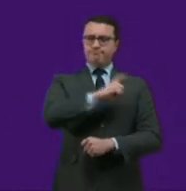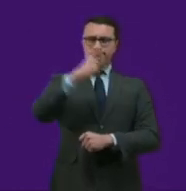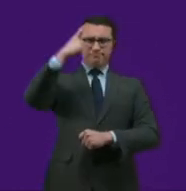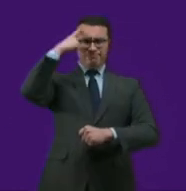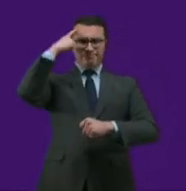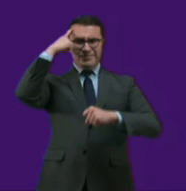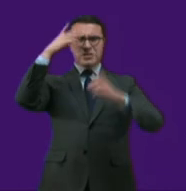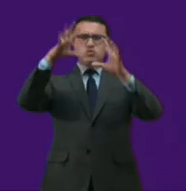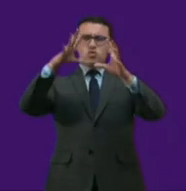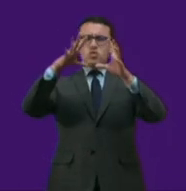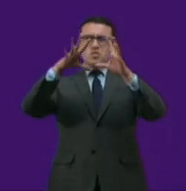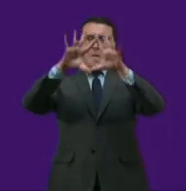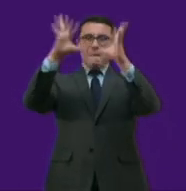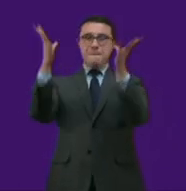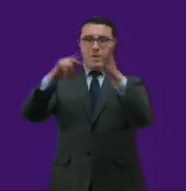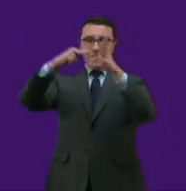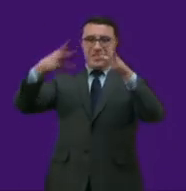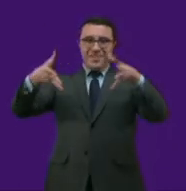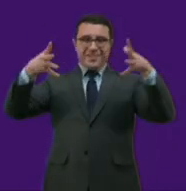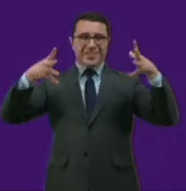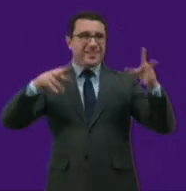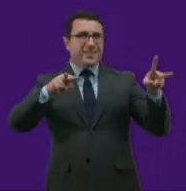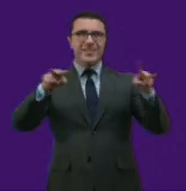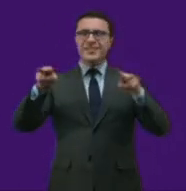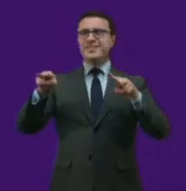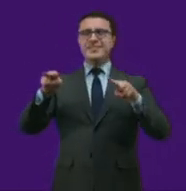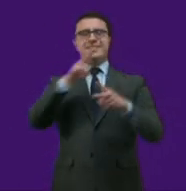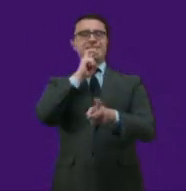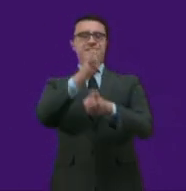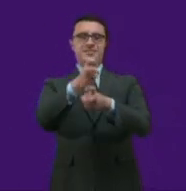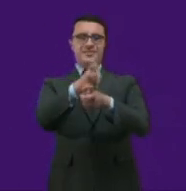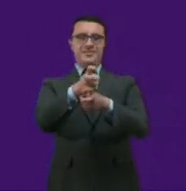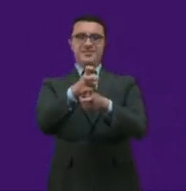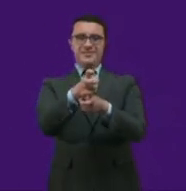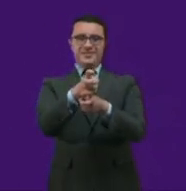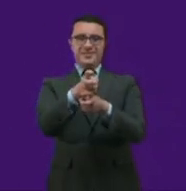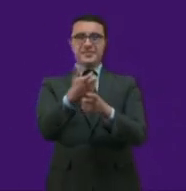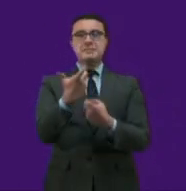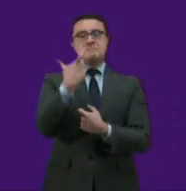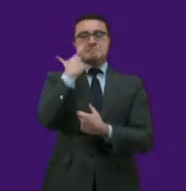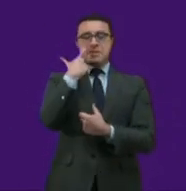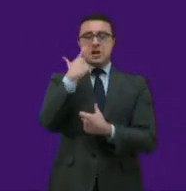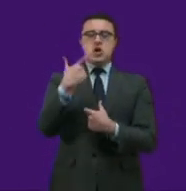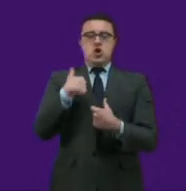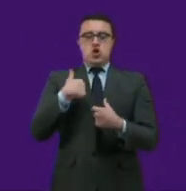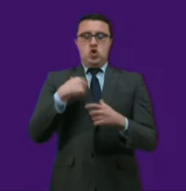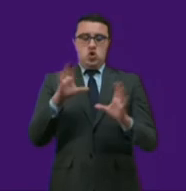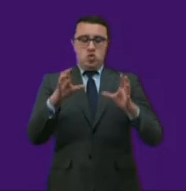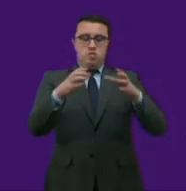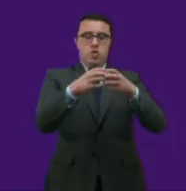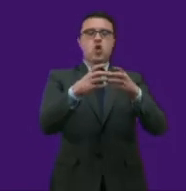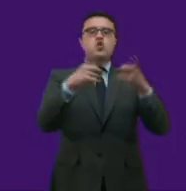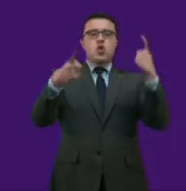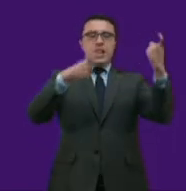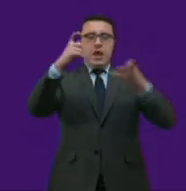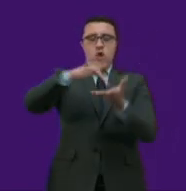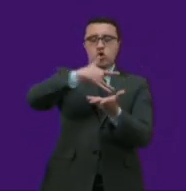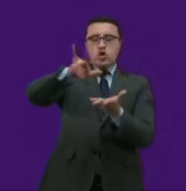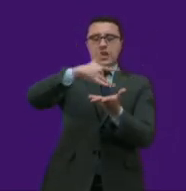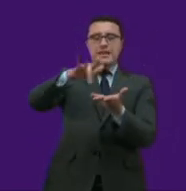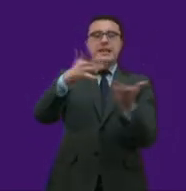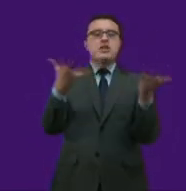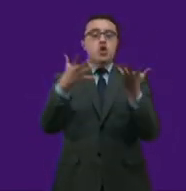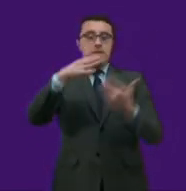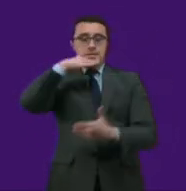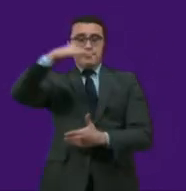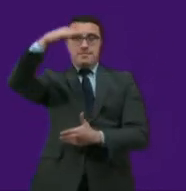de la tecnología. Yo hago parte de un clúster de negocios digitales que hay en la ciudad de Medellín y